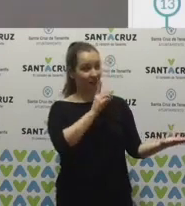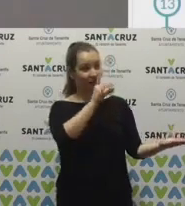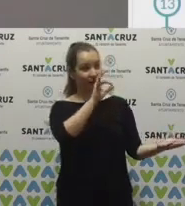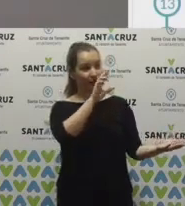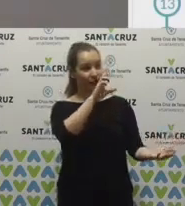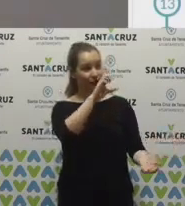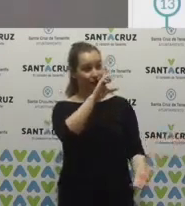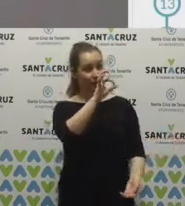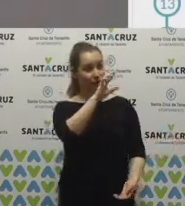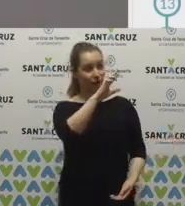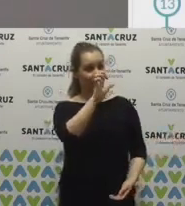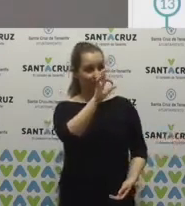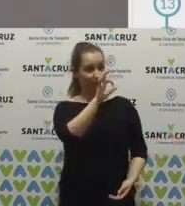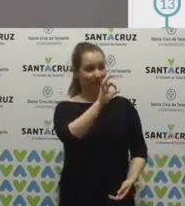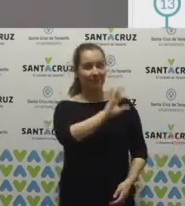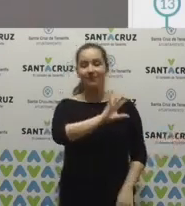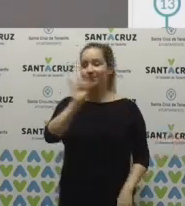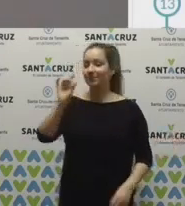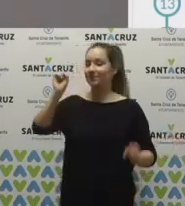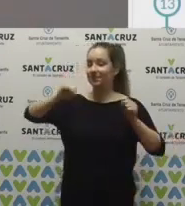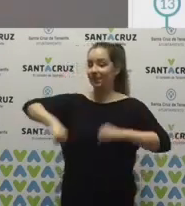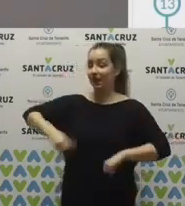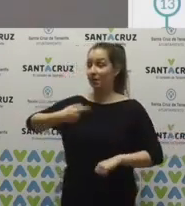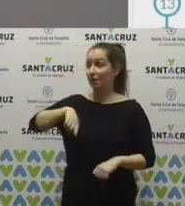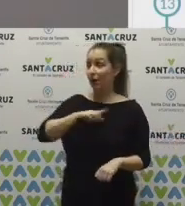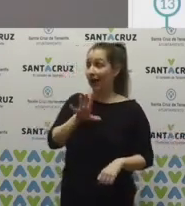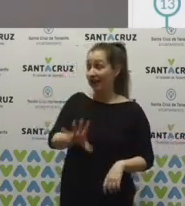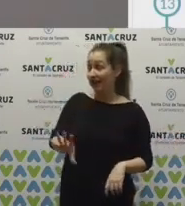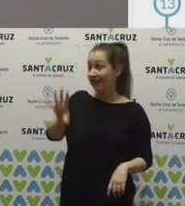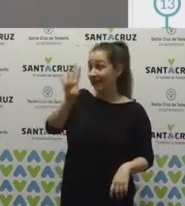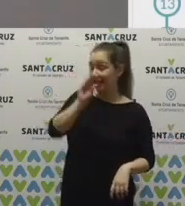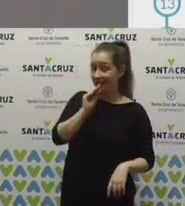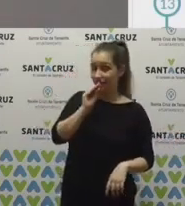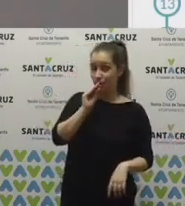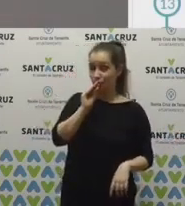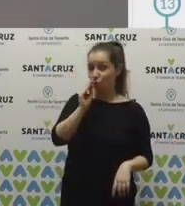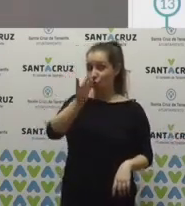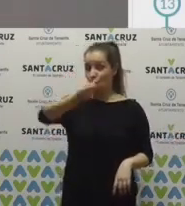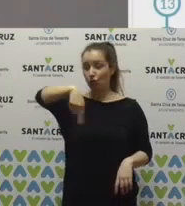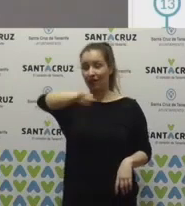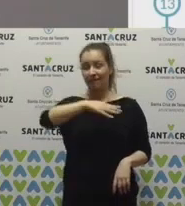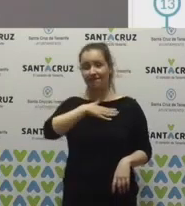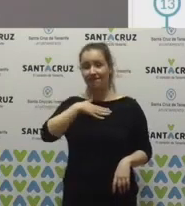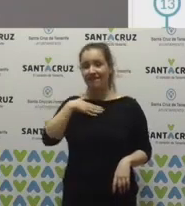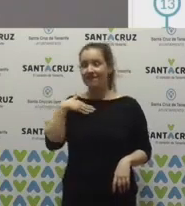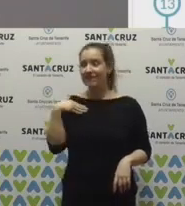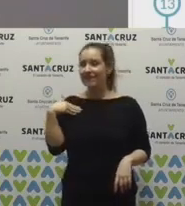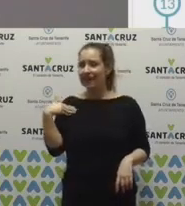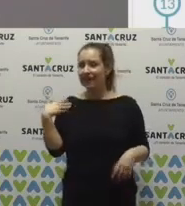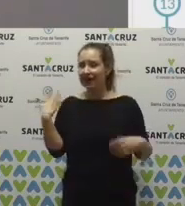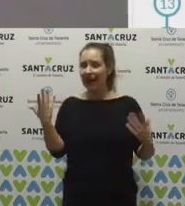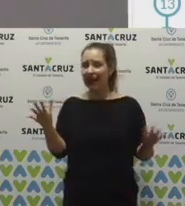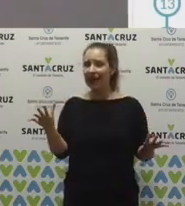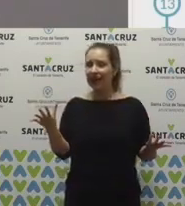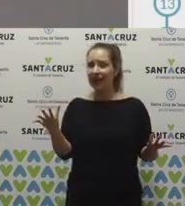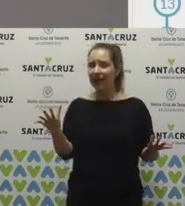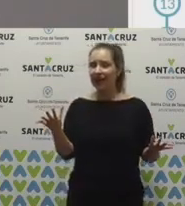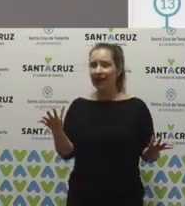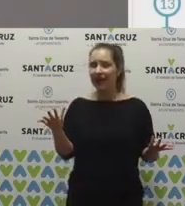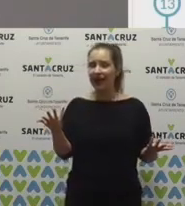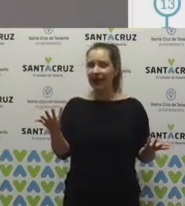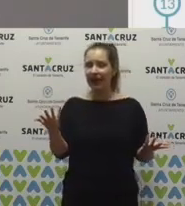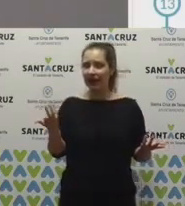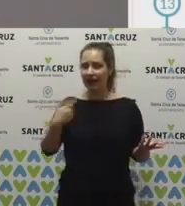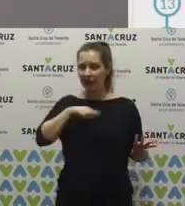y nosotros según entendemos ustedes lo que quieren que le digamos a la